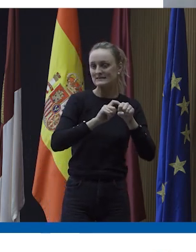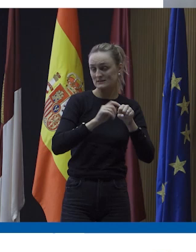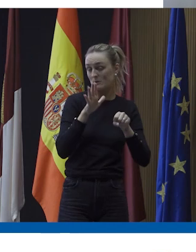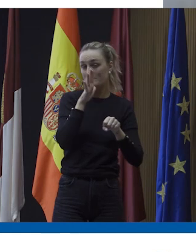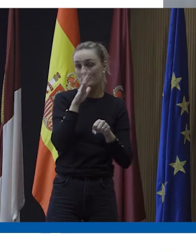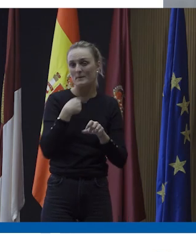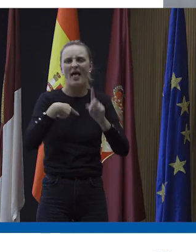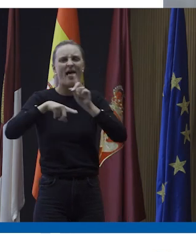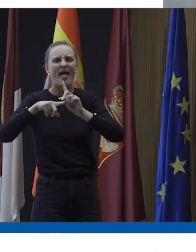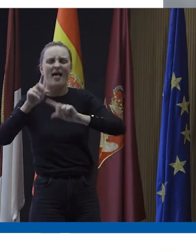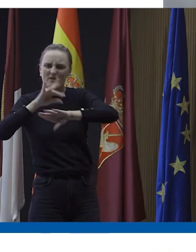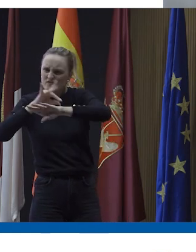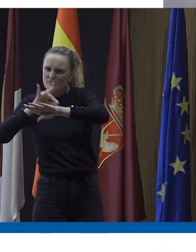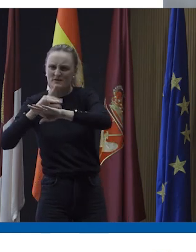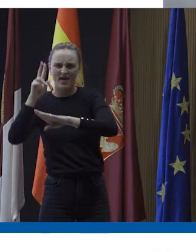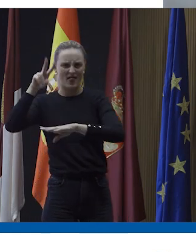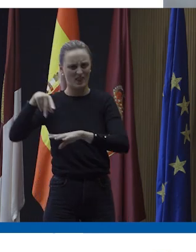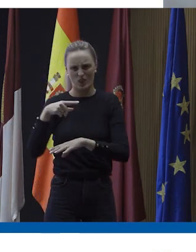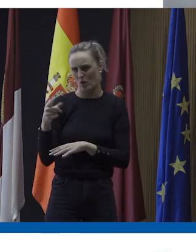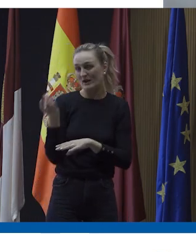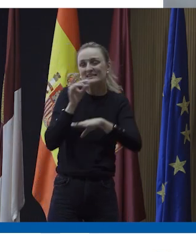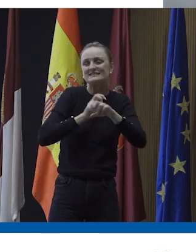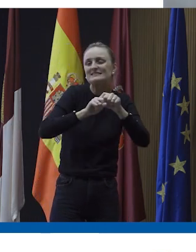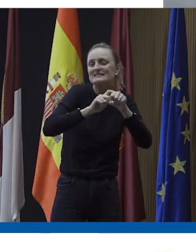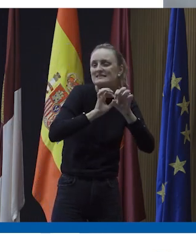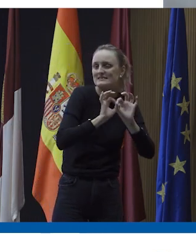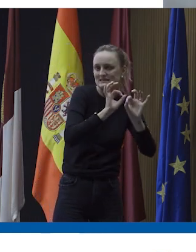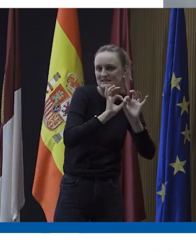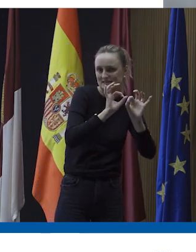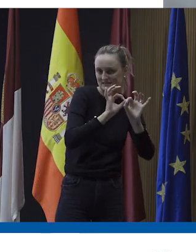son síntomas o cuadros clínicos que alteran enormemente la